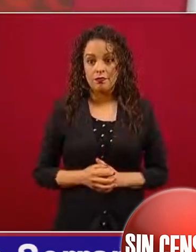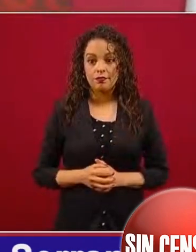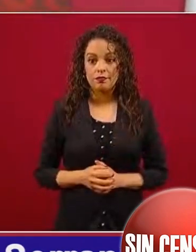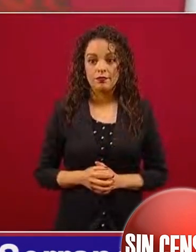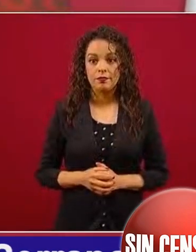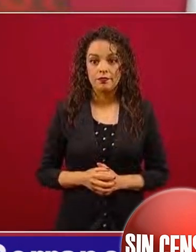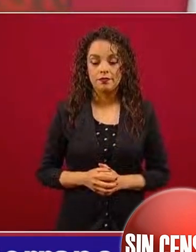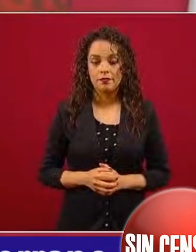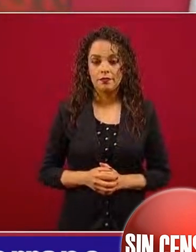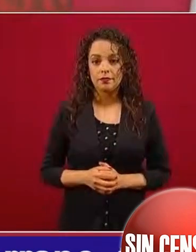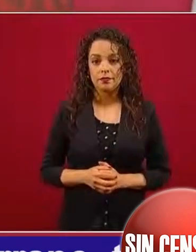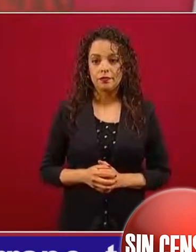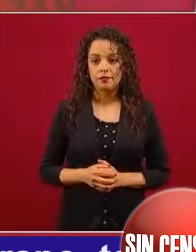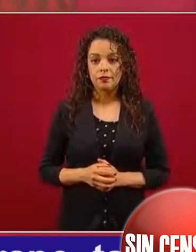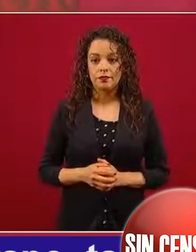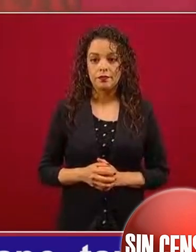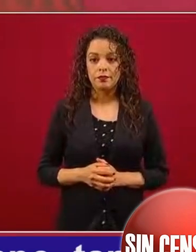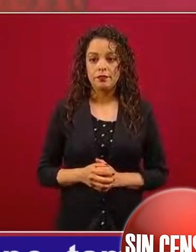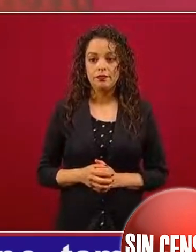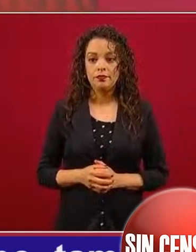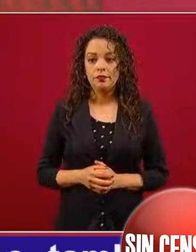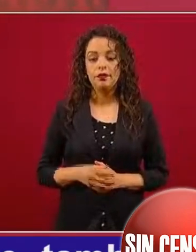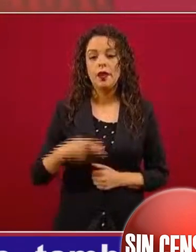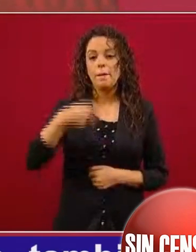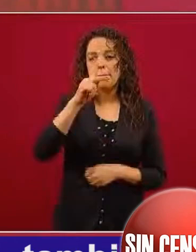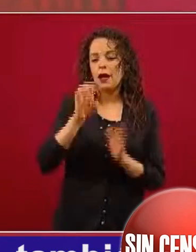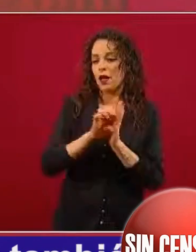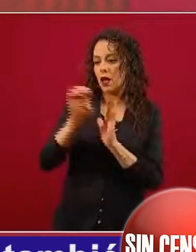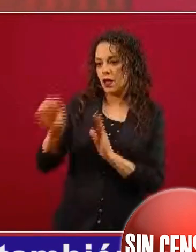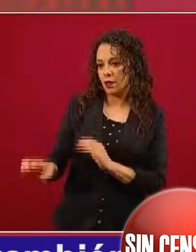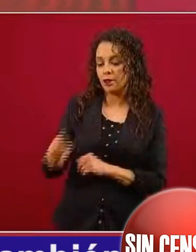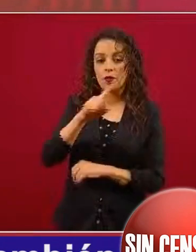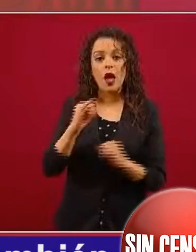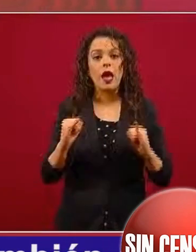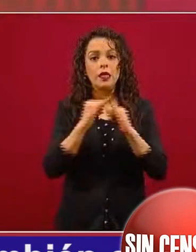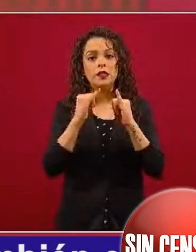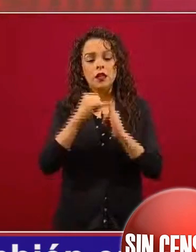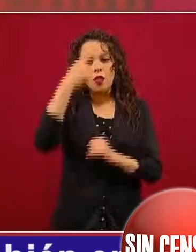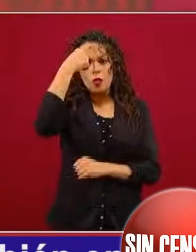Por ejemplo, instituto para atender a adultos mayores,